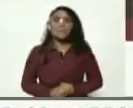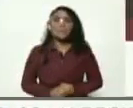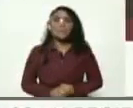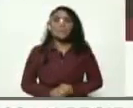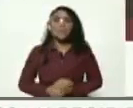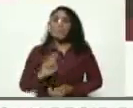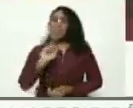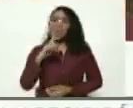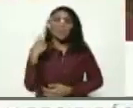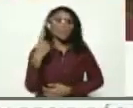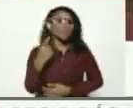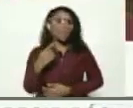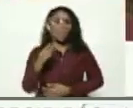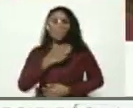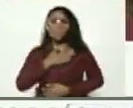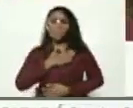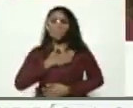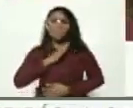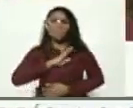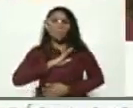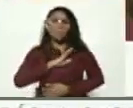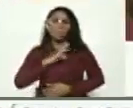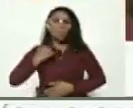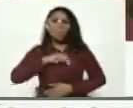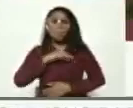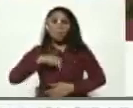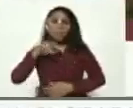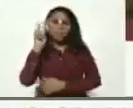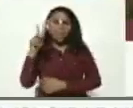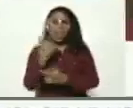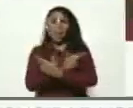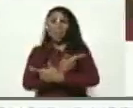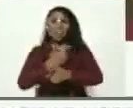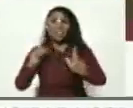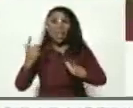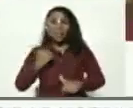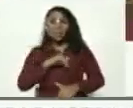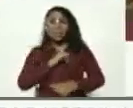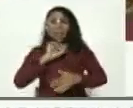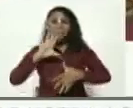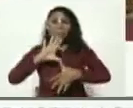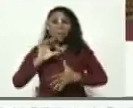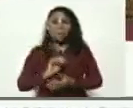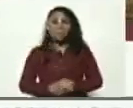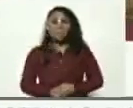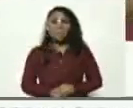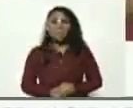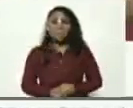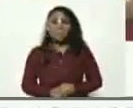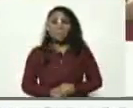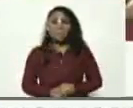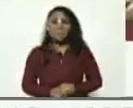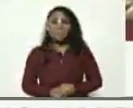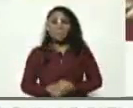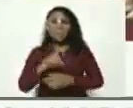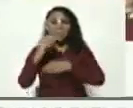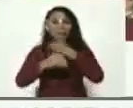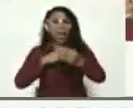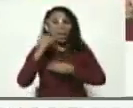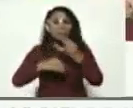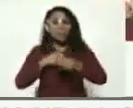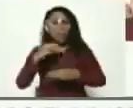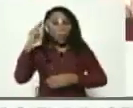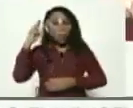solo nuestro, no solamente de Venezuela, era la libertad de nuestra América. Y se convirtió